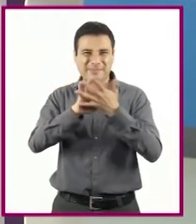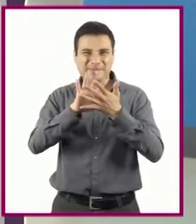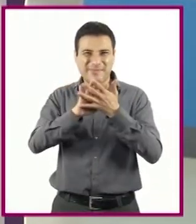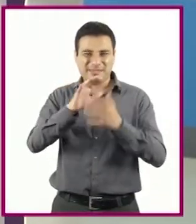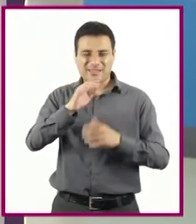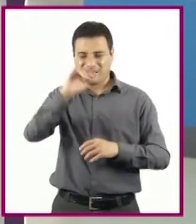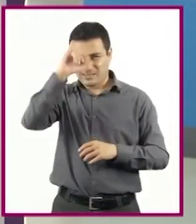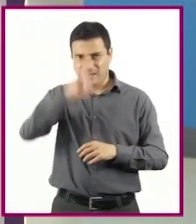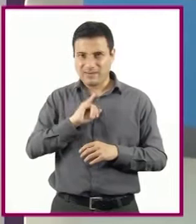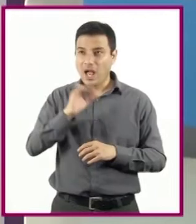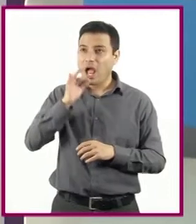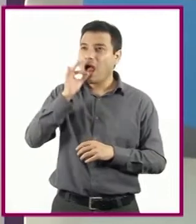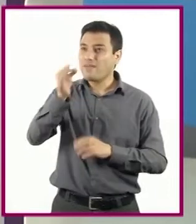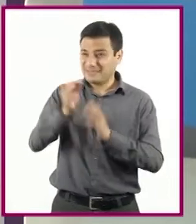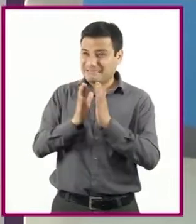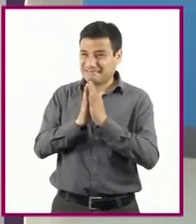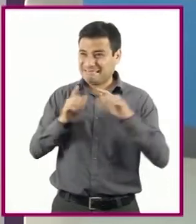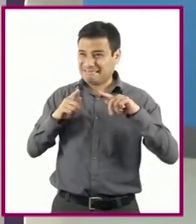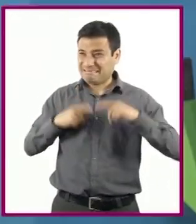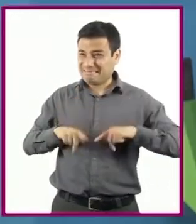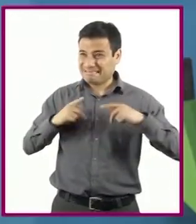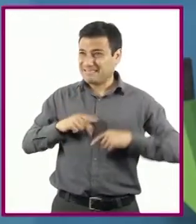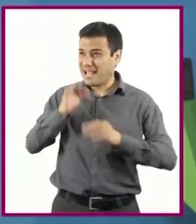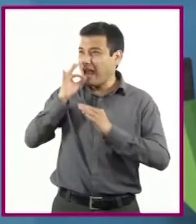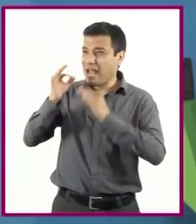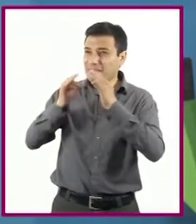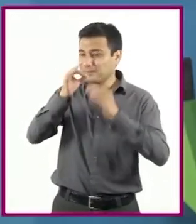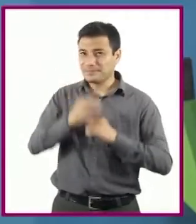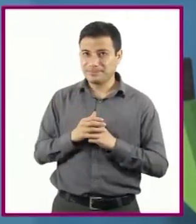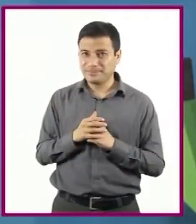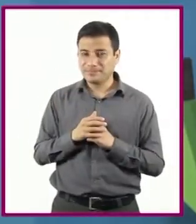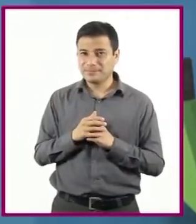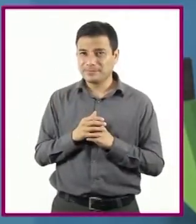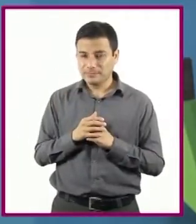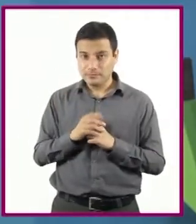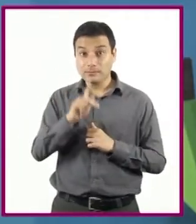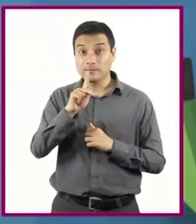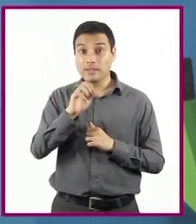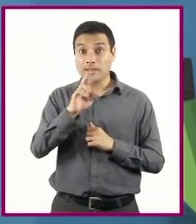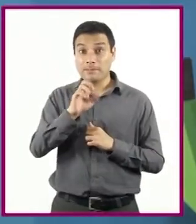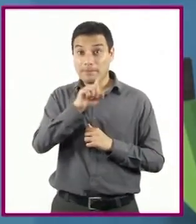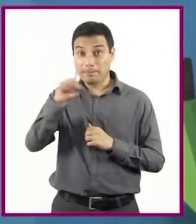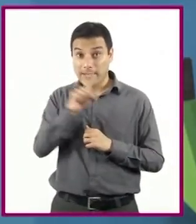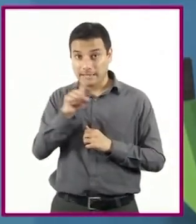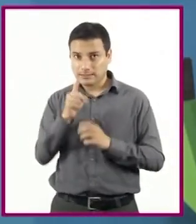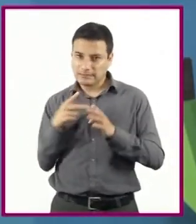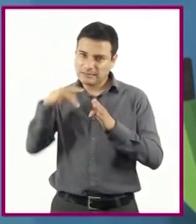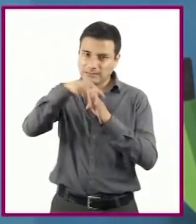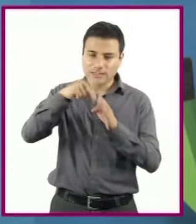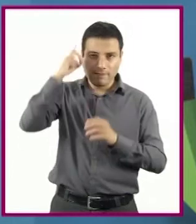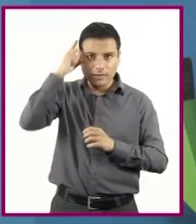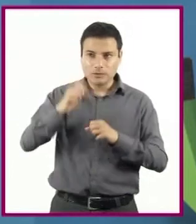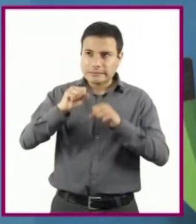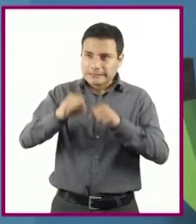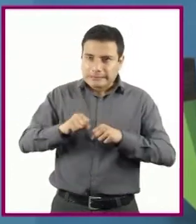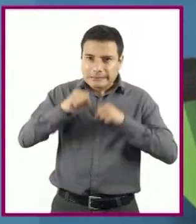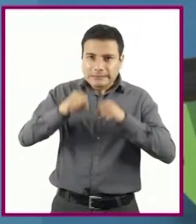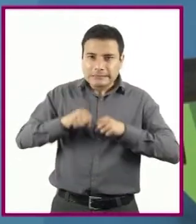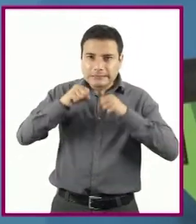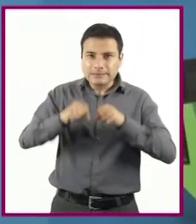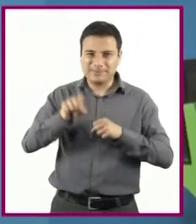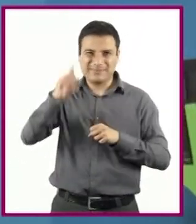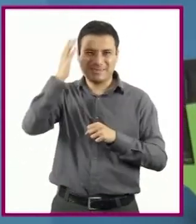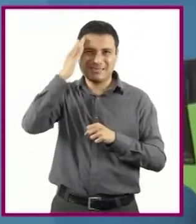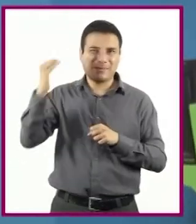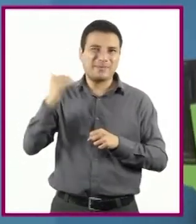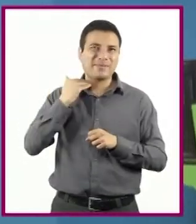informara de la situación al resto de los conspiradores. Pérez, a caballo, se dirigió a San Miguel el Grande, donde